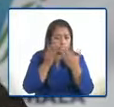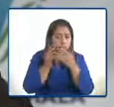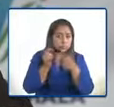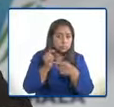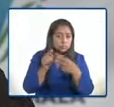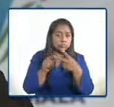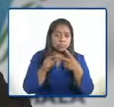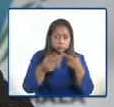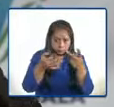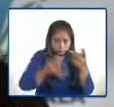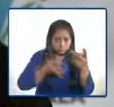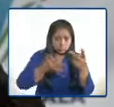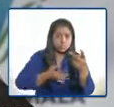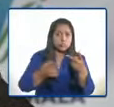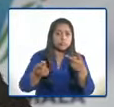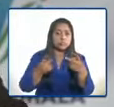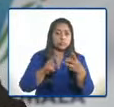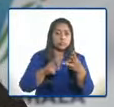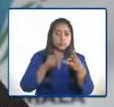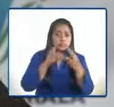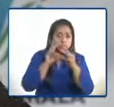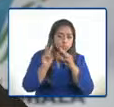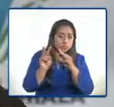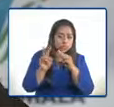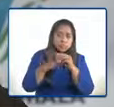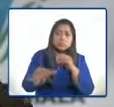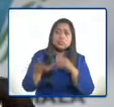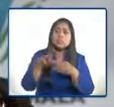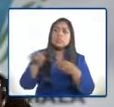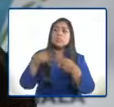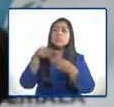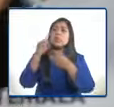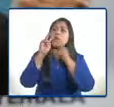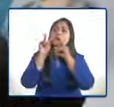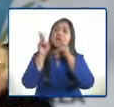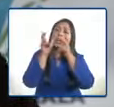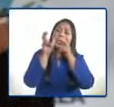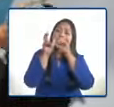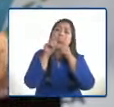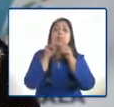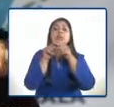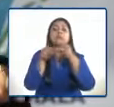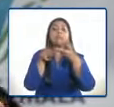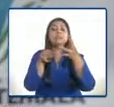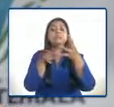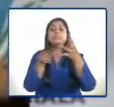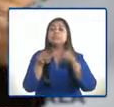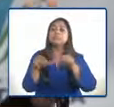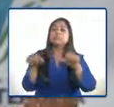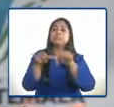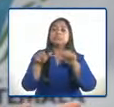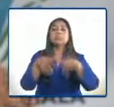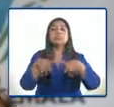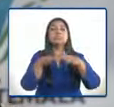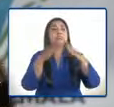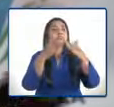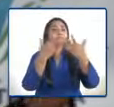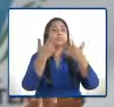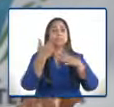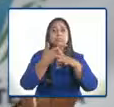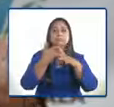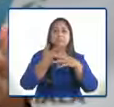estén comportando correctamente, ver cómo es su entorno familiar, ver cómo es su área donde viven, si están en riesgo